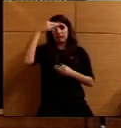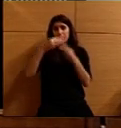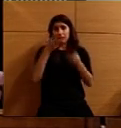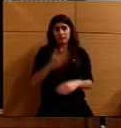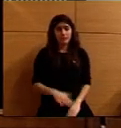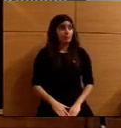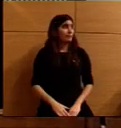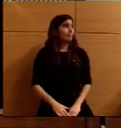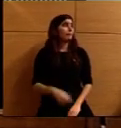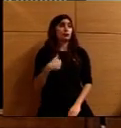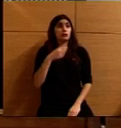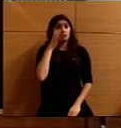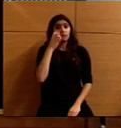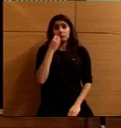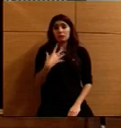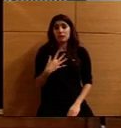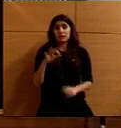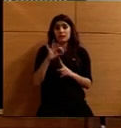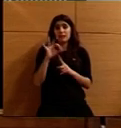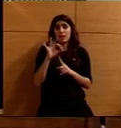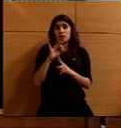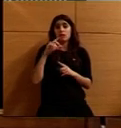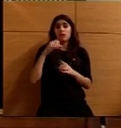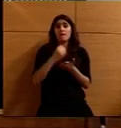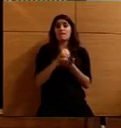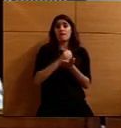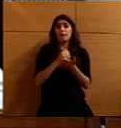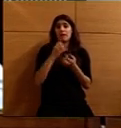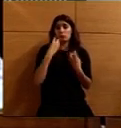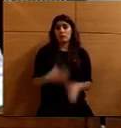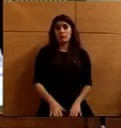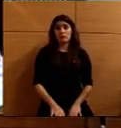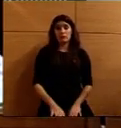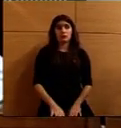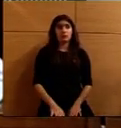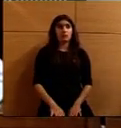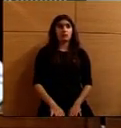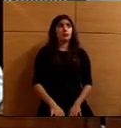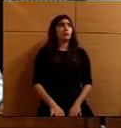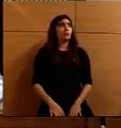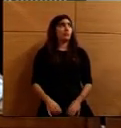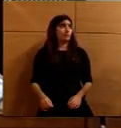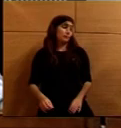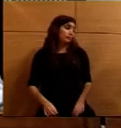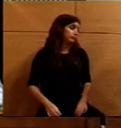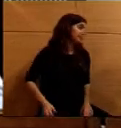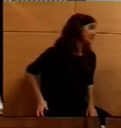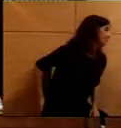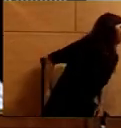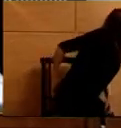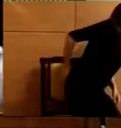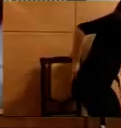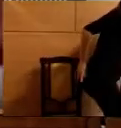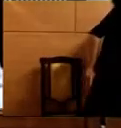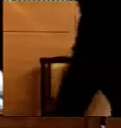haga. Vamos, ha tenido buena acogida la señalización de las farmacias rurales en el territorio. ¿Vale? Y no sé si me